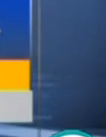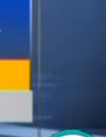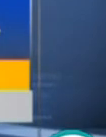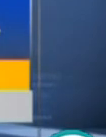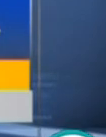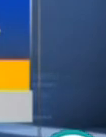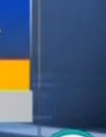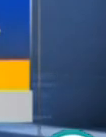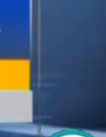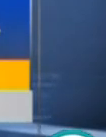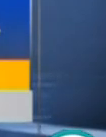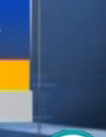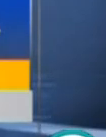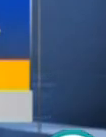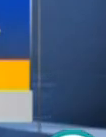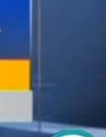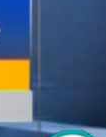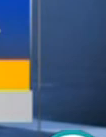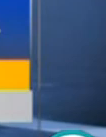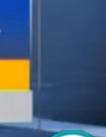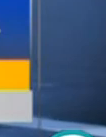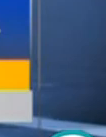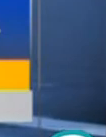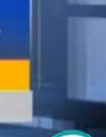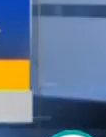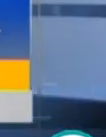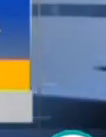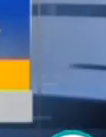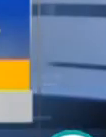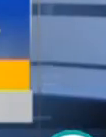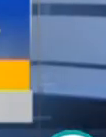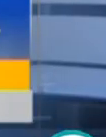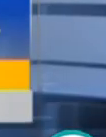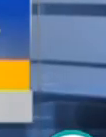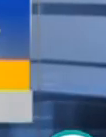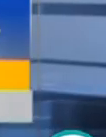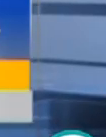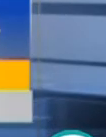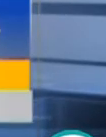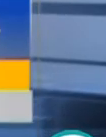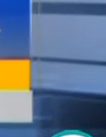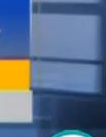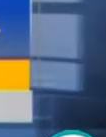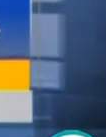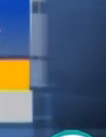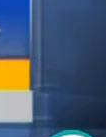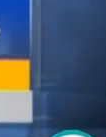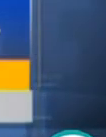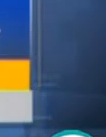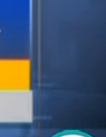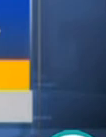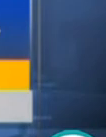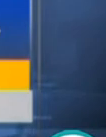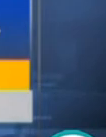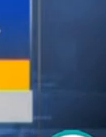valores extremos en cuanto a las temperaturas variarán... ...entre los 32 grados de máxima y los 21 grados de mínima...